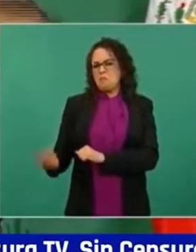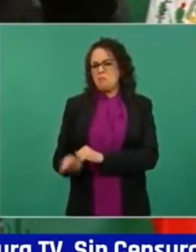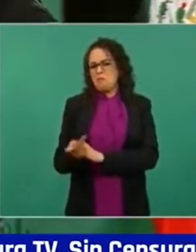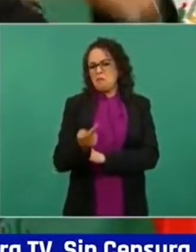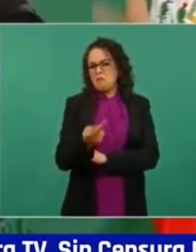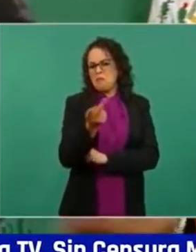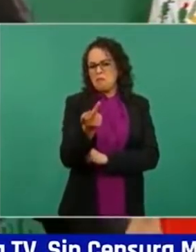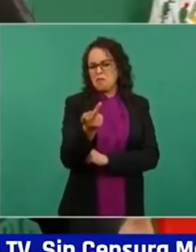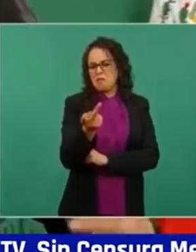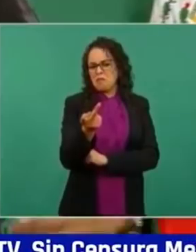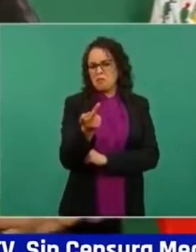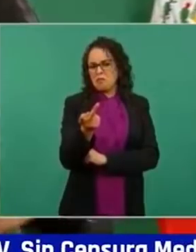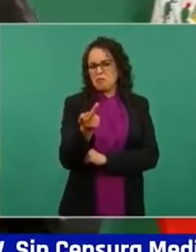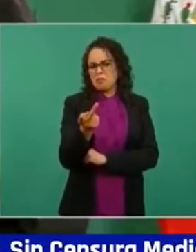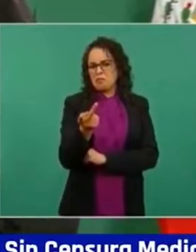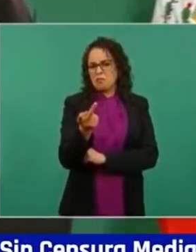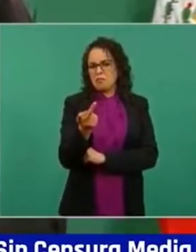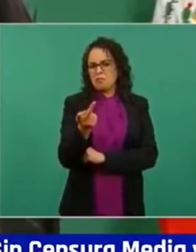al populismo.